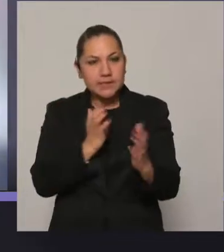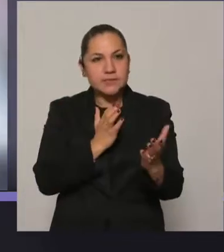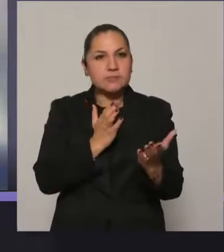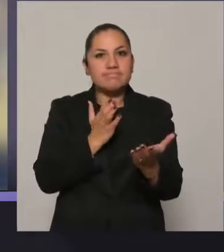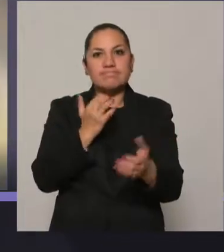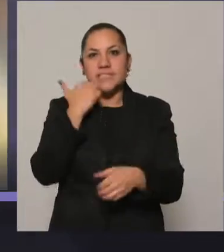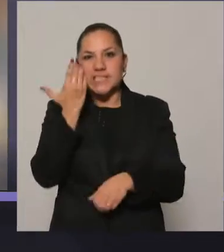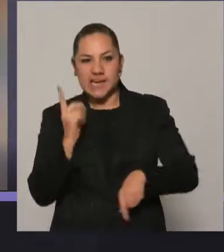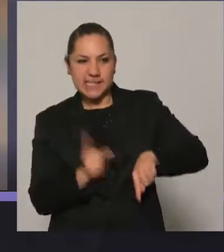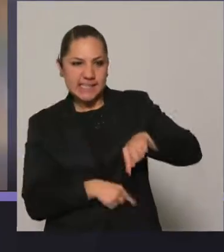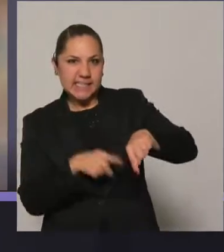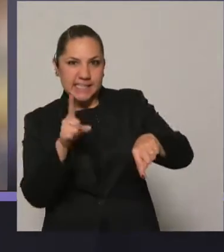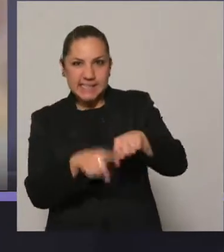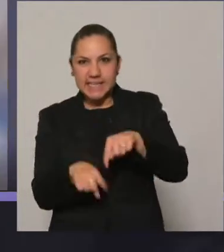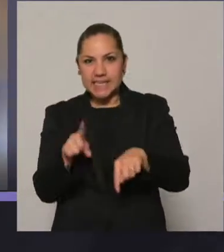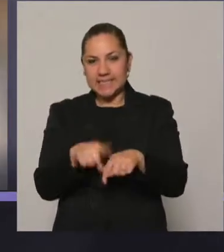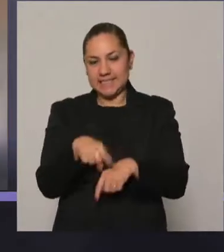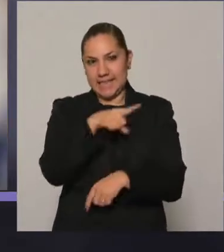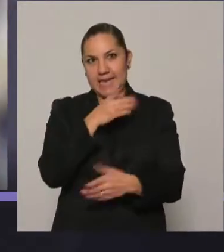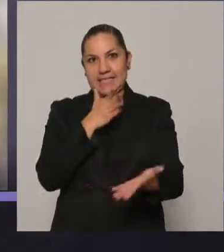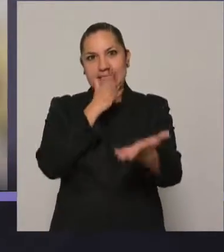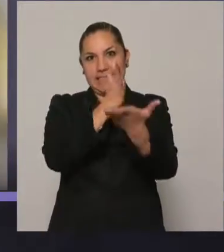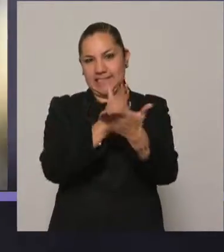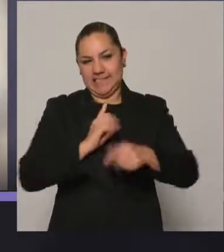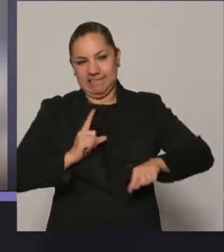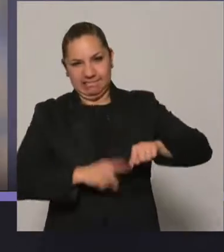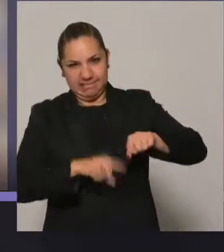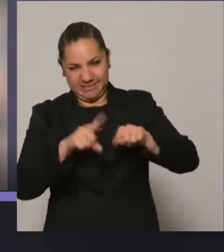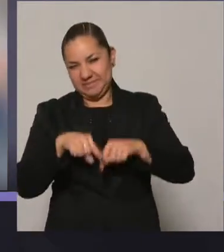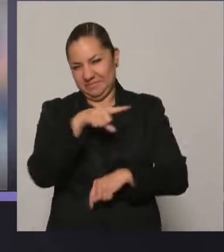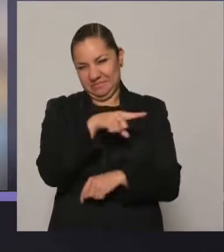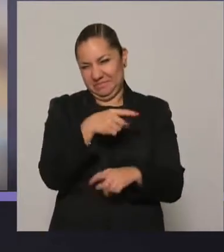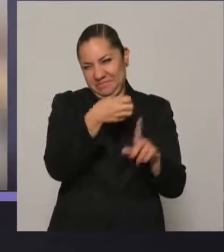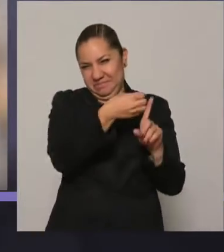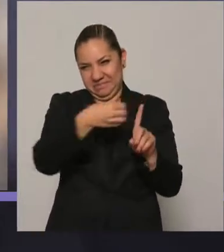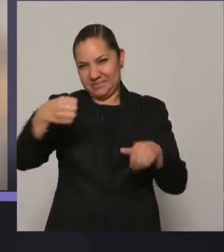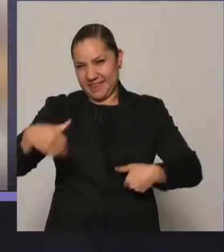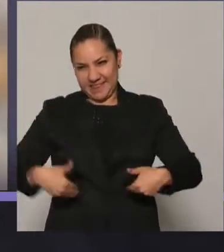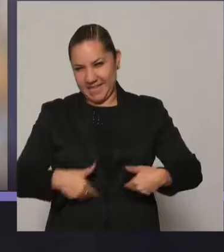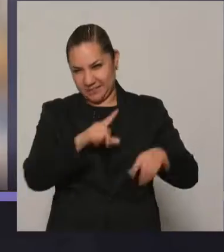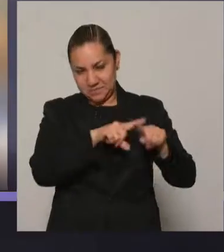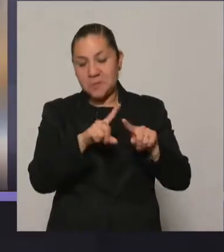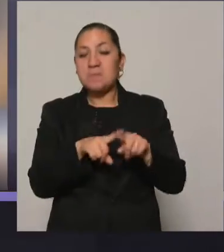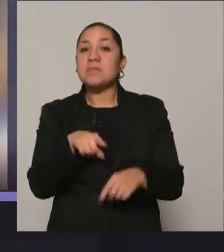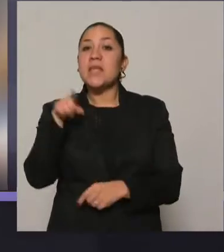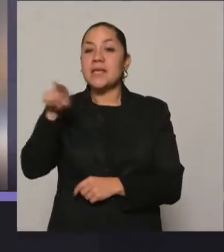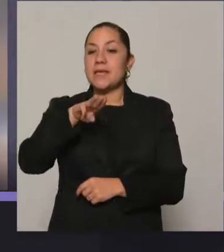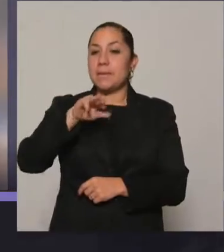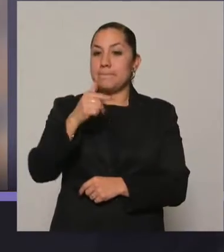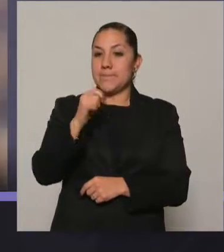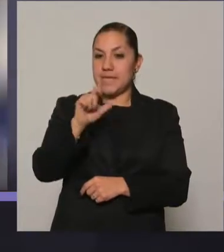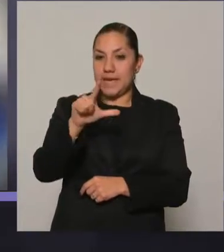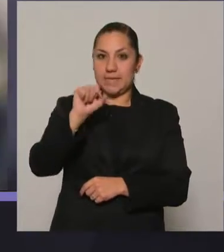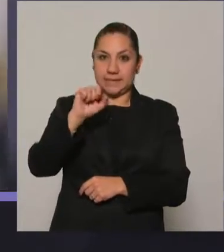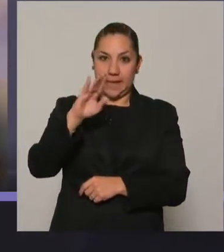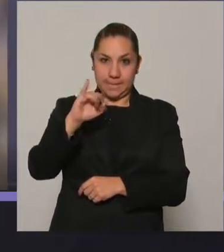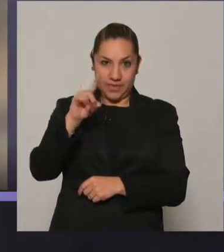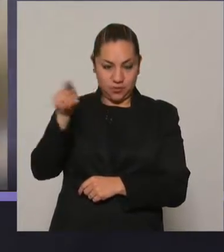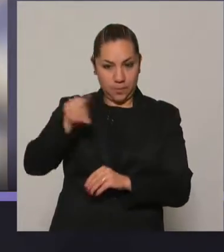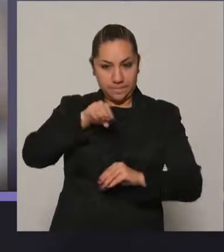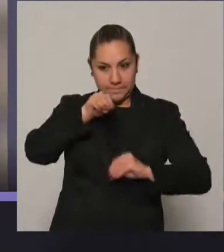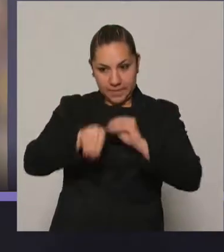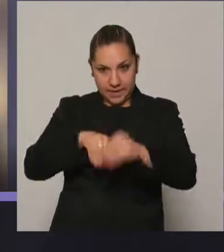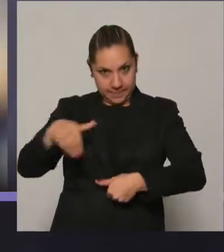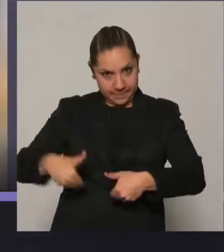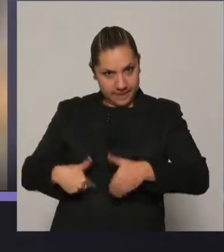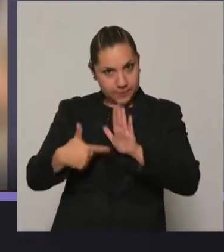original de esta propuesta de Miguel Sabido, es que la protagonista es una niña que supuestamente es